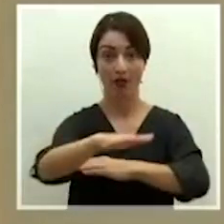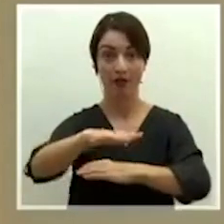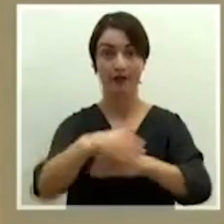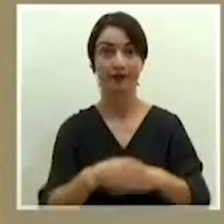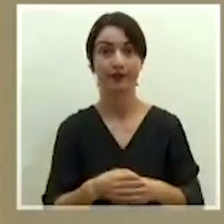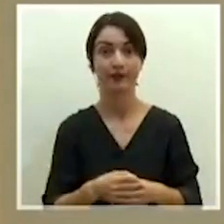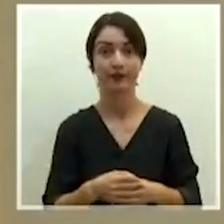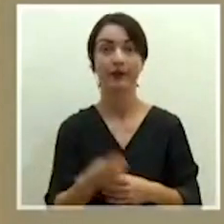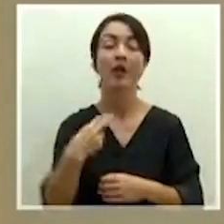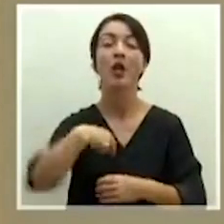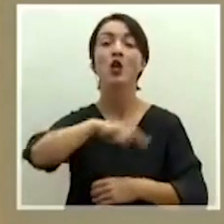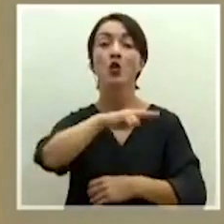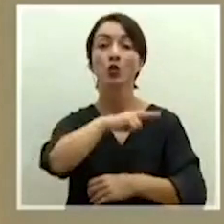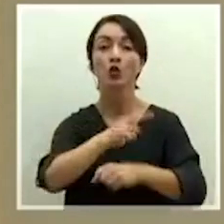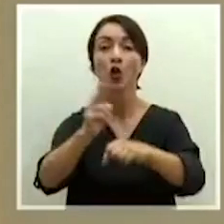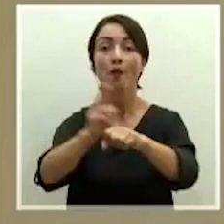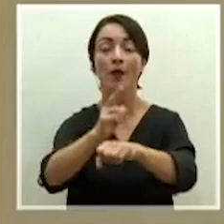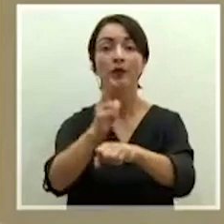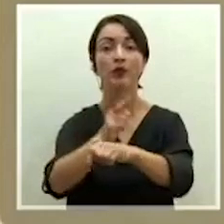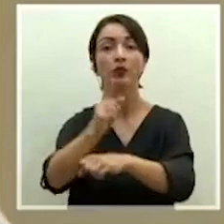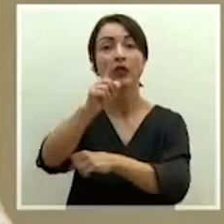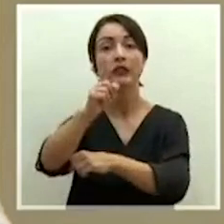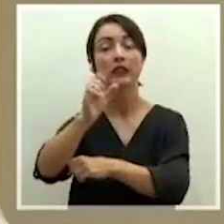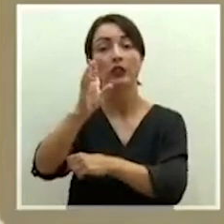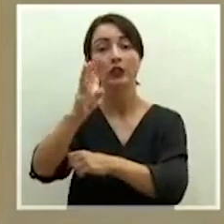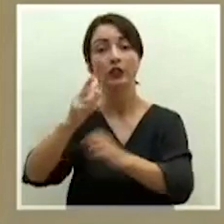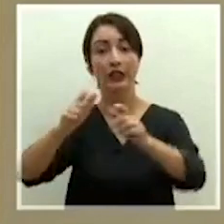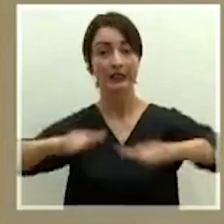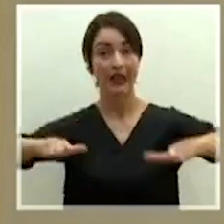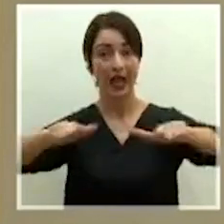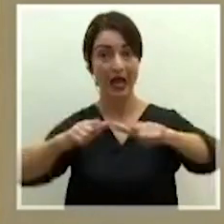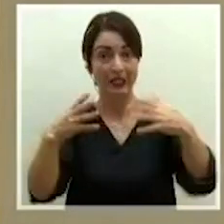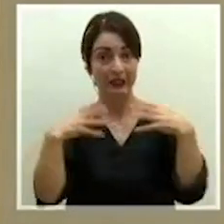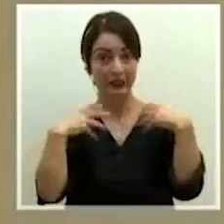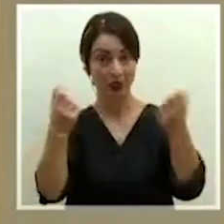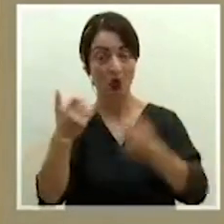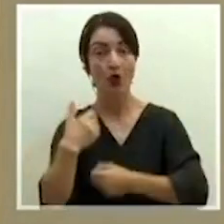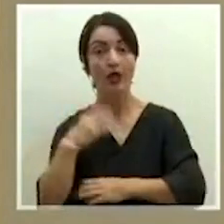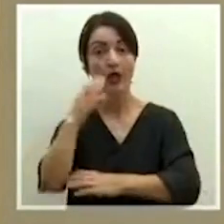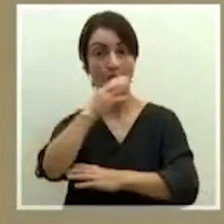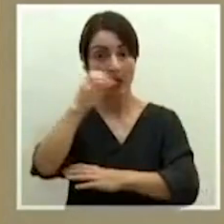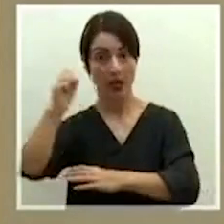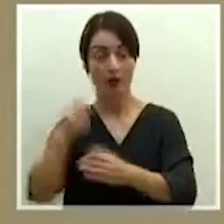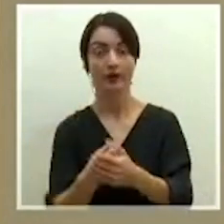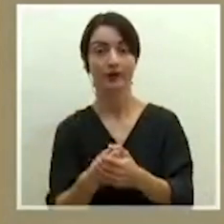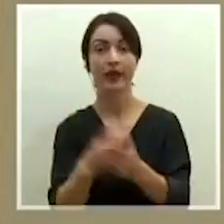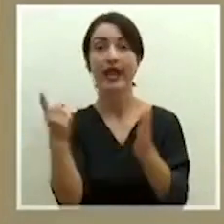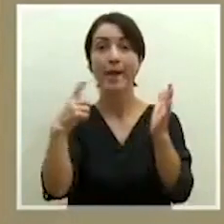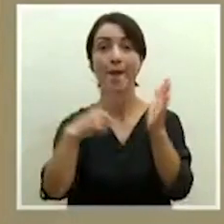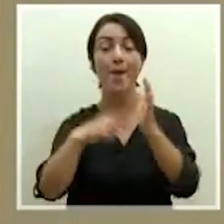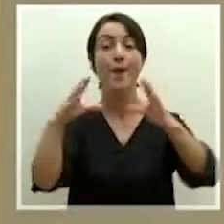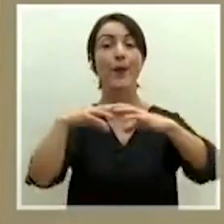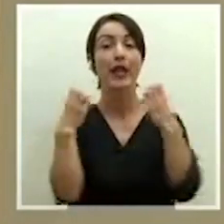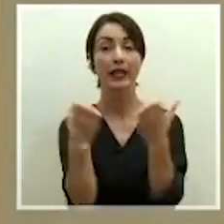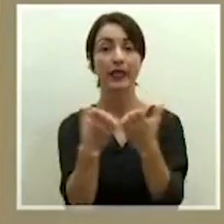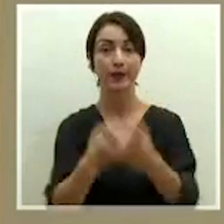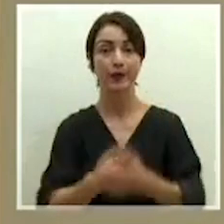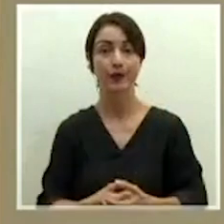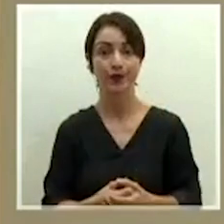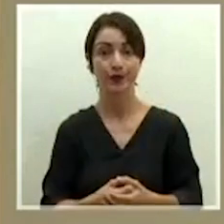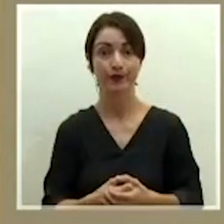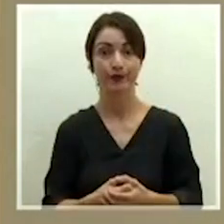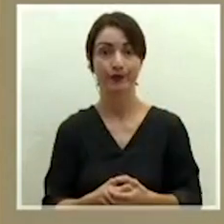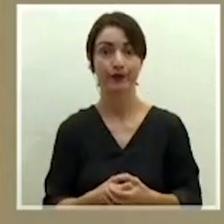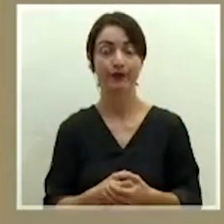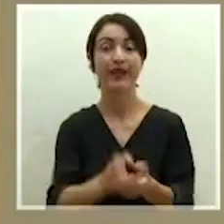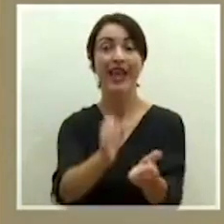eso vamos a estar usando los 106 áreas de salud con los que cuenta la caja y los más de 1,000 equipos de EVAIS